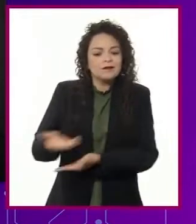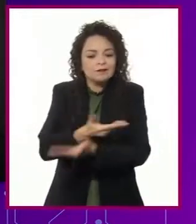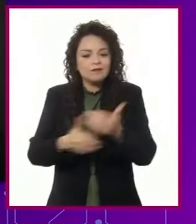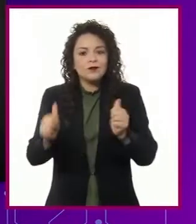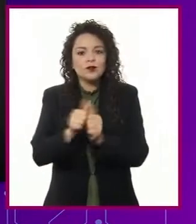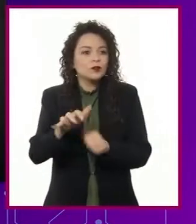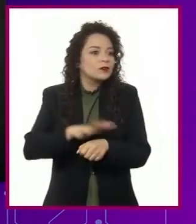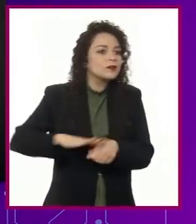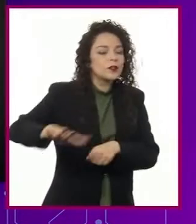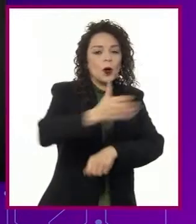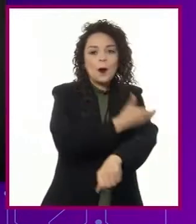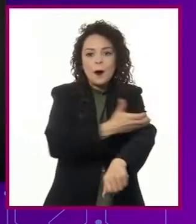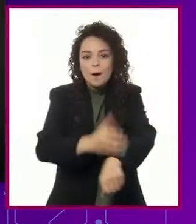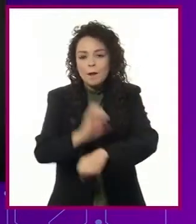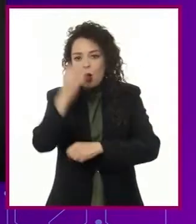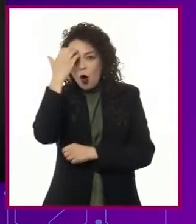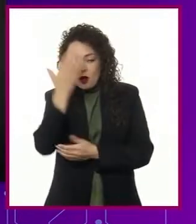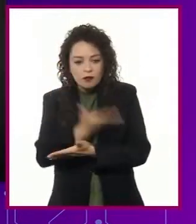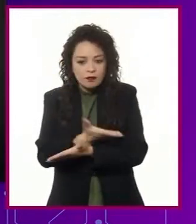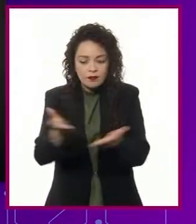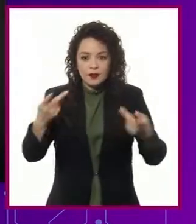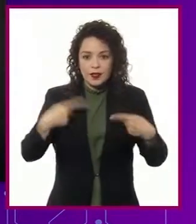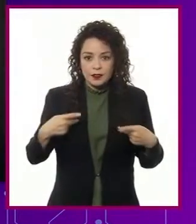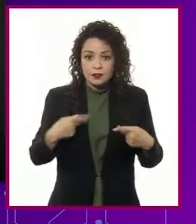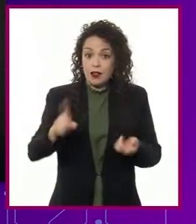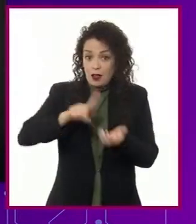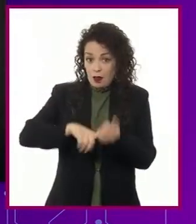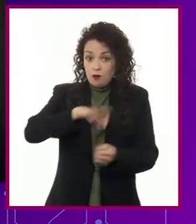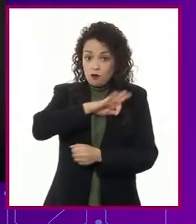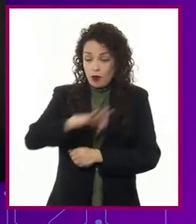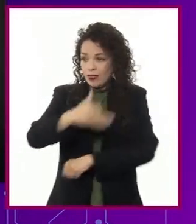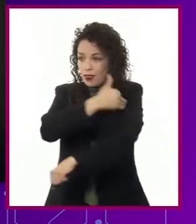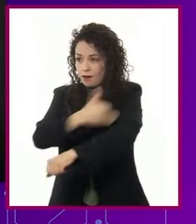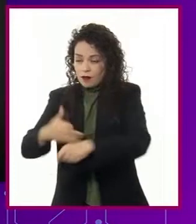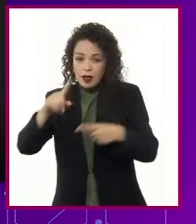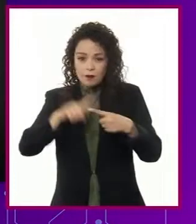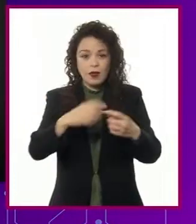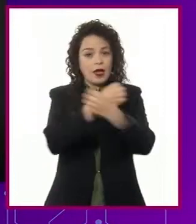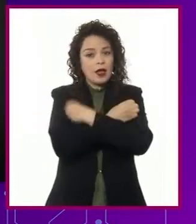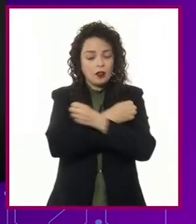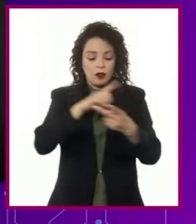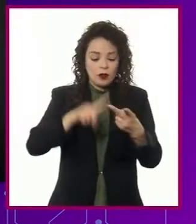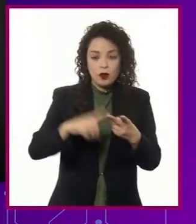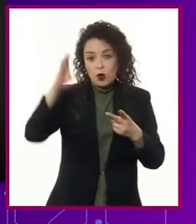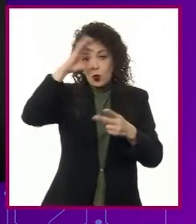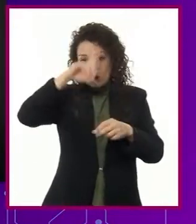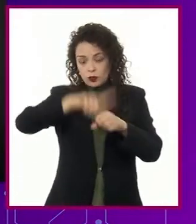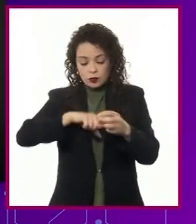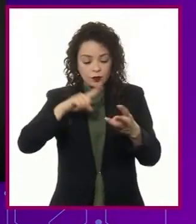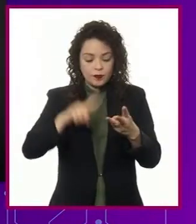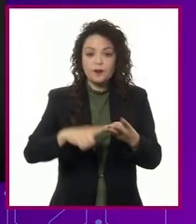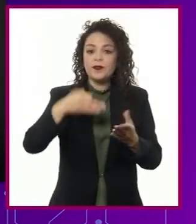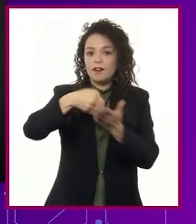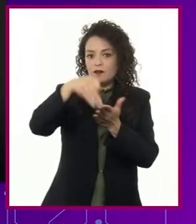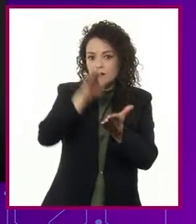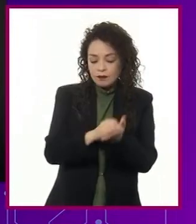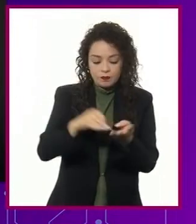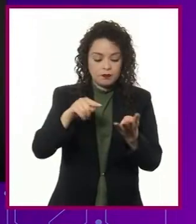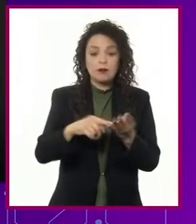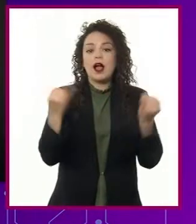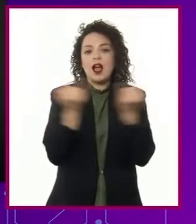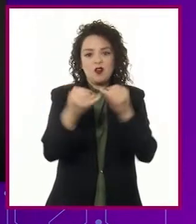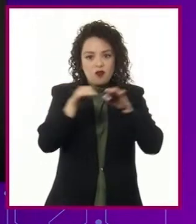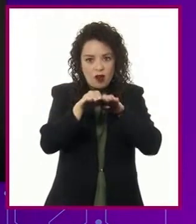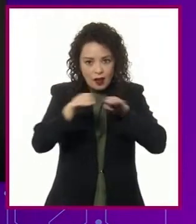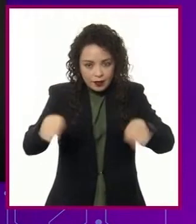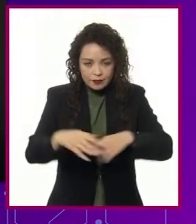que le rodean, e incluye los ámbitos familiares, educativos, culturales, el de los valores y los grupos de iguales. En nuestra